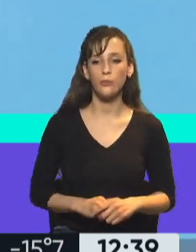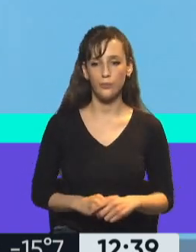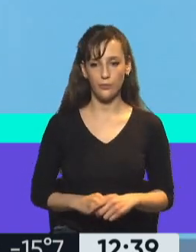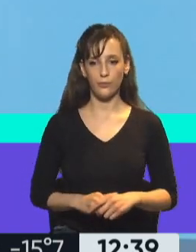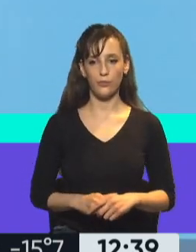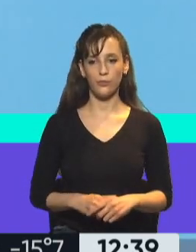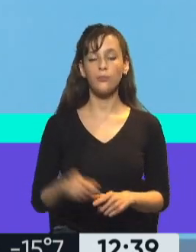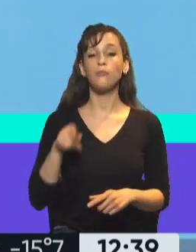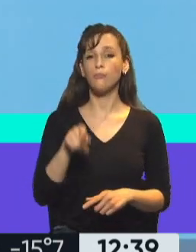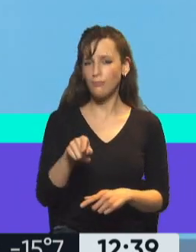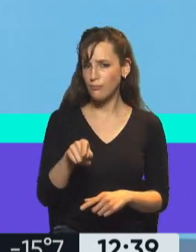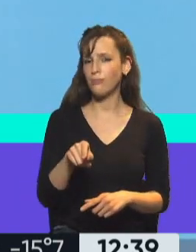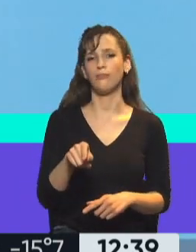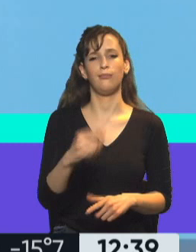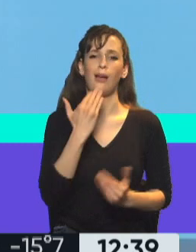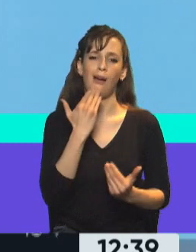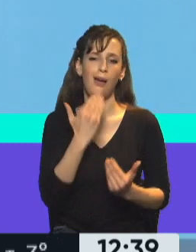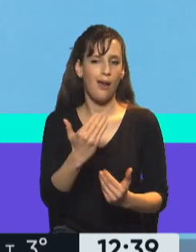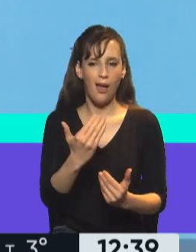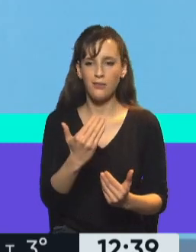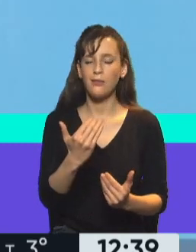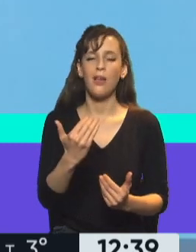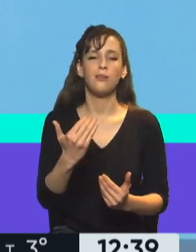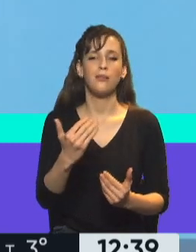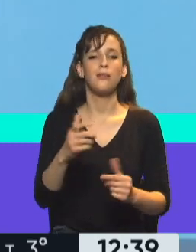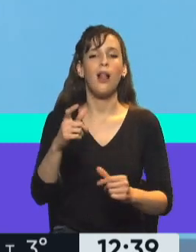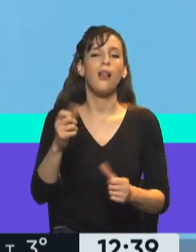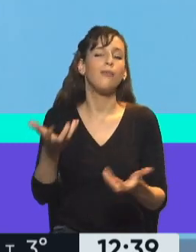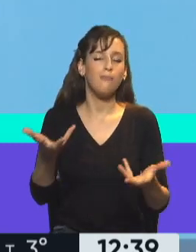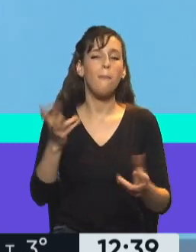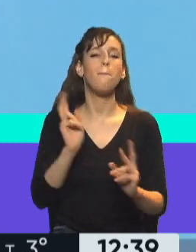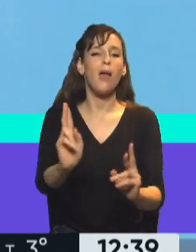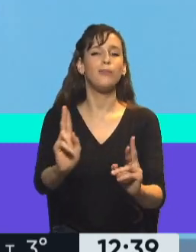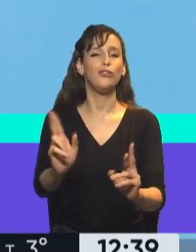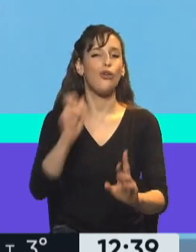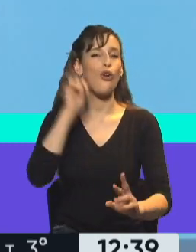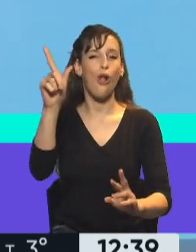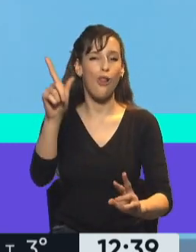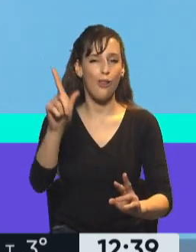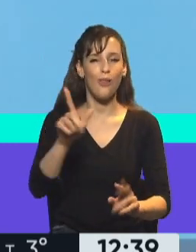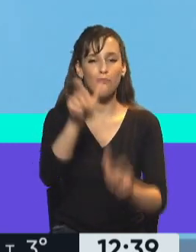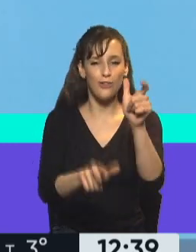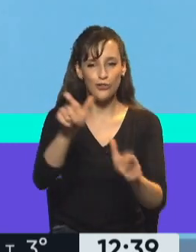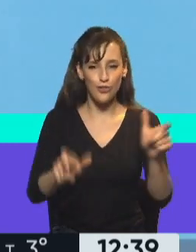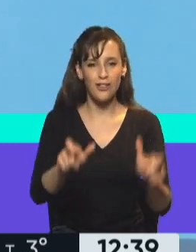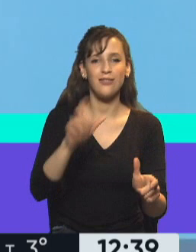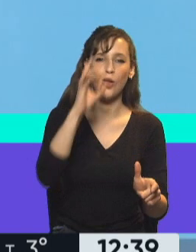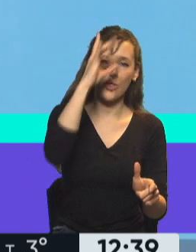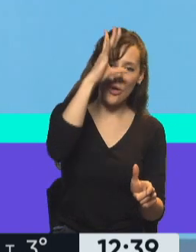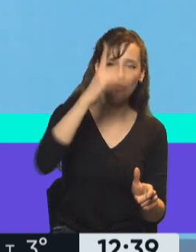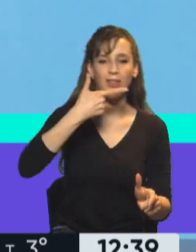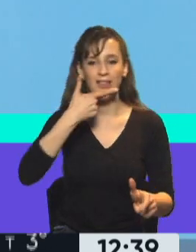esta importante autorización que tiene el laboratorio Pfizer para adolescentes entre 12 y 17 años también,